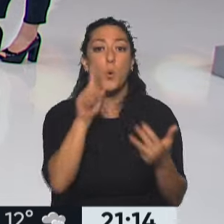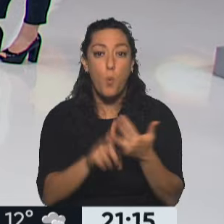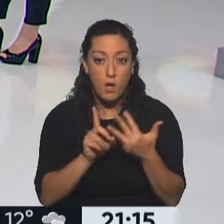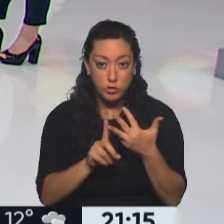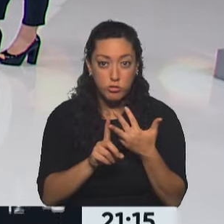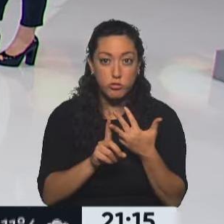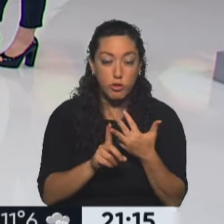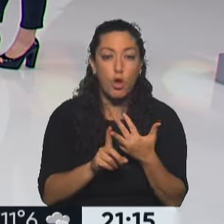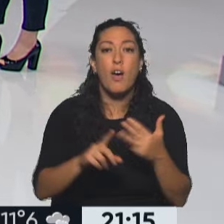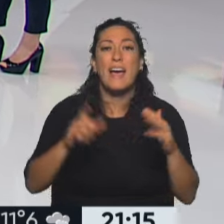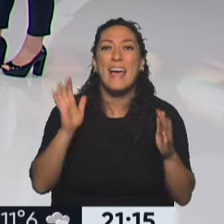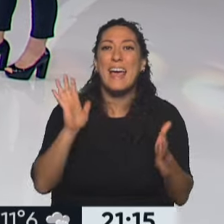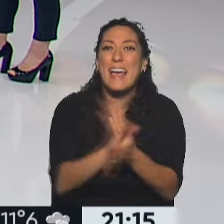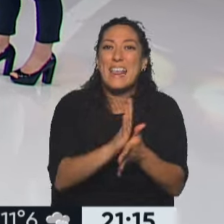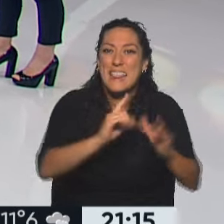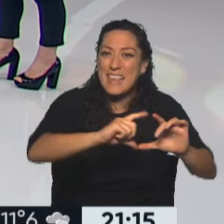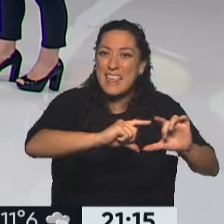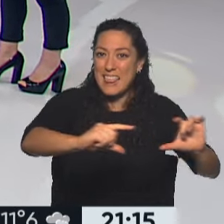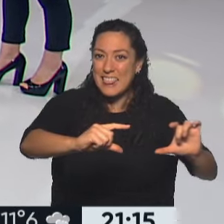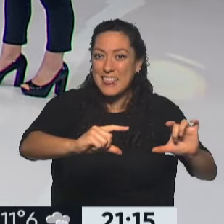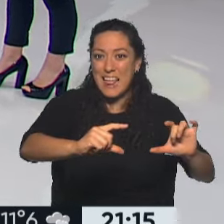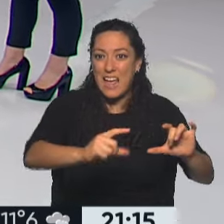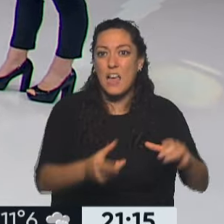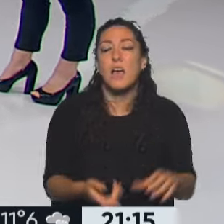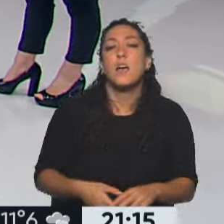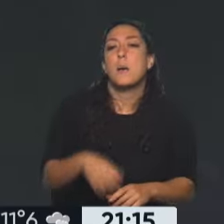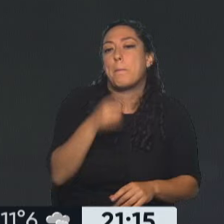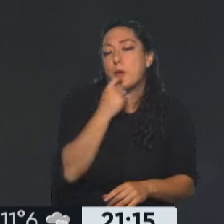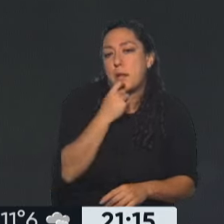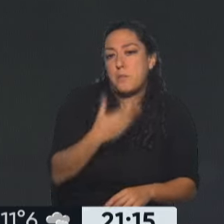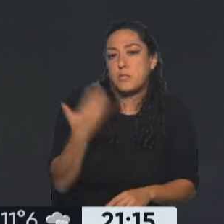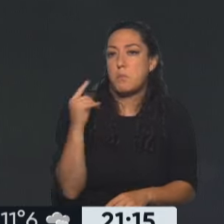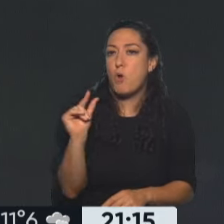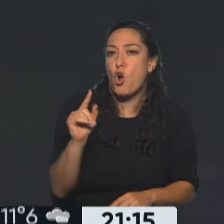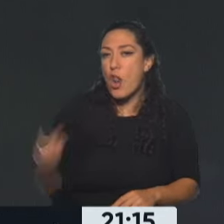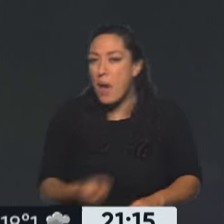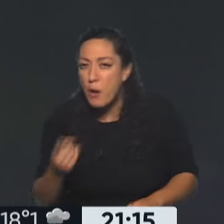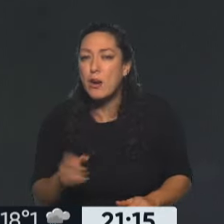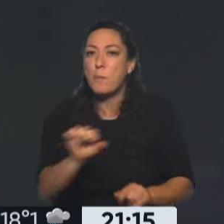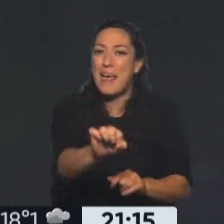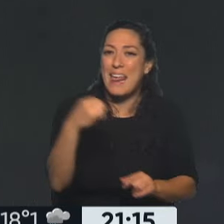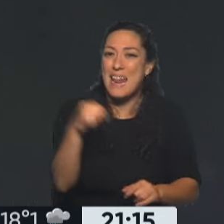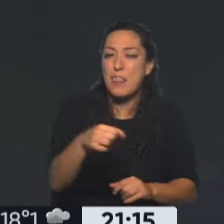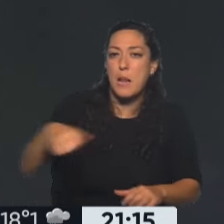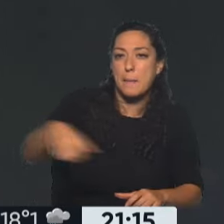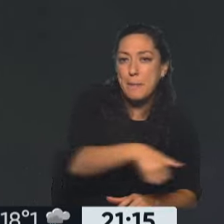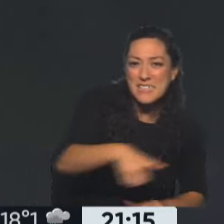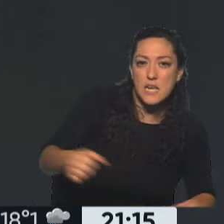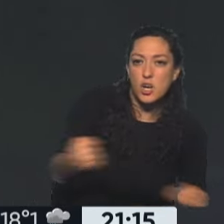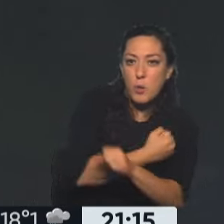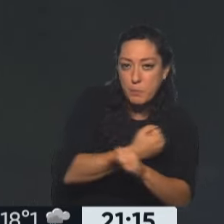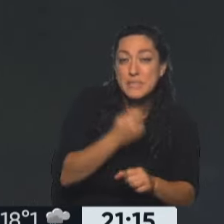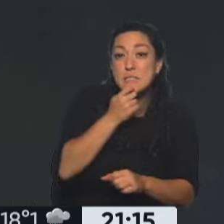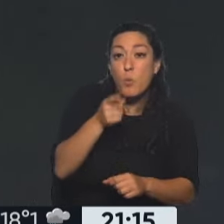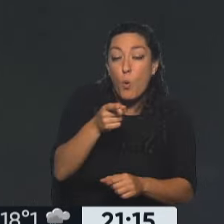de eficiencia eléctrica. Esto va, por ejemplo, se te acaba de romper el lavarropas, la heladera, una plancha. Bueno, cuando vayas a